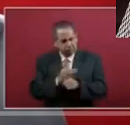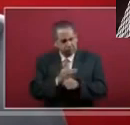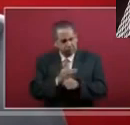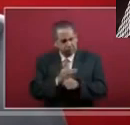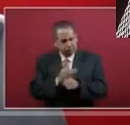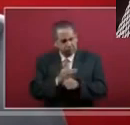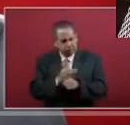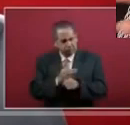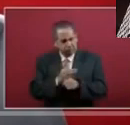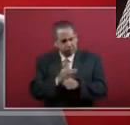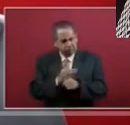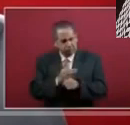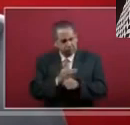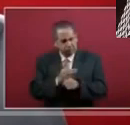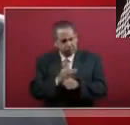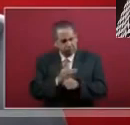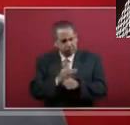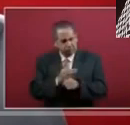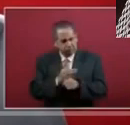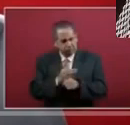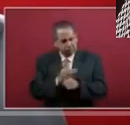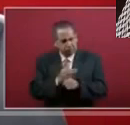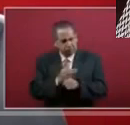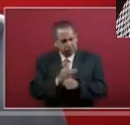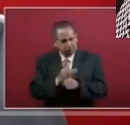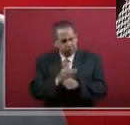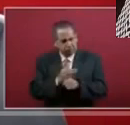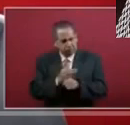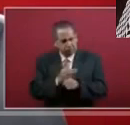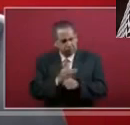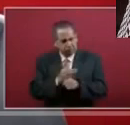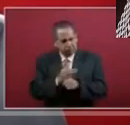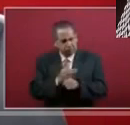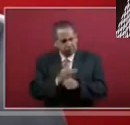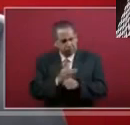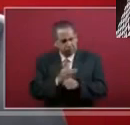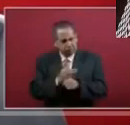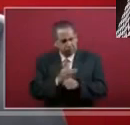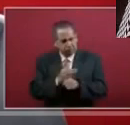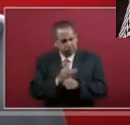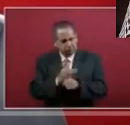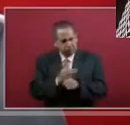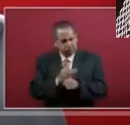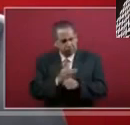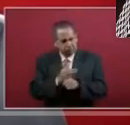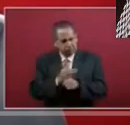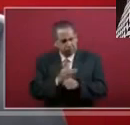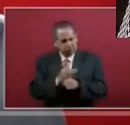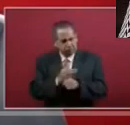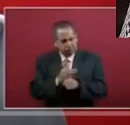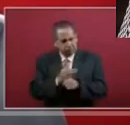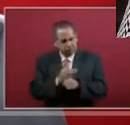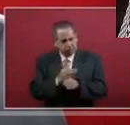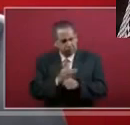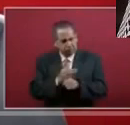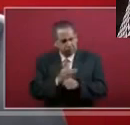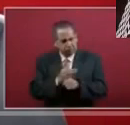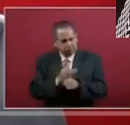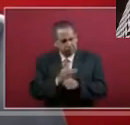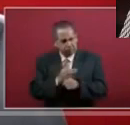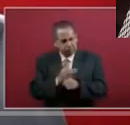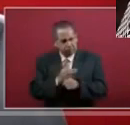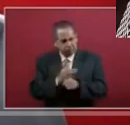Guardia Nacional a los diferentes congresos estatales y que confiaba que en esta misma semana estuviera resuelto este tema.